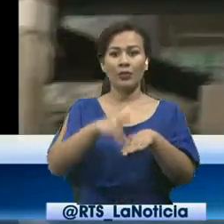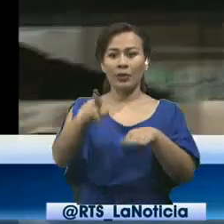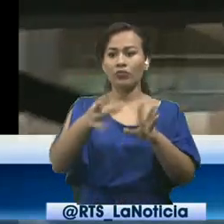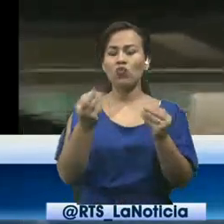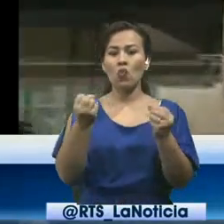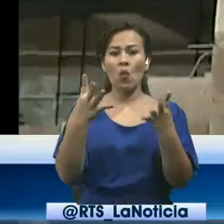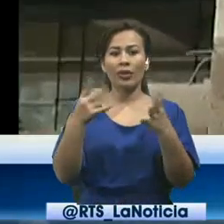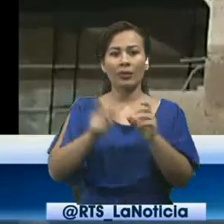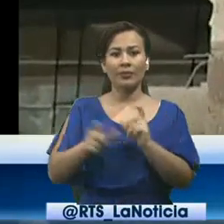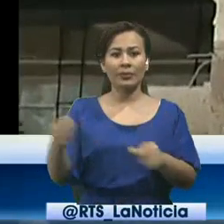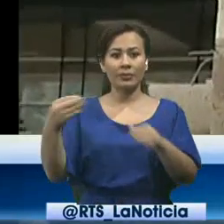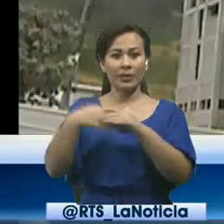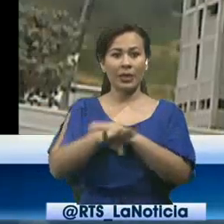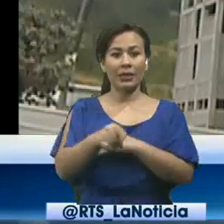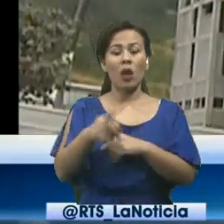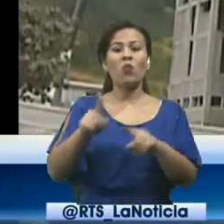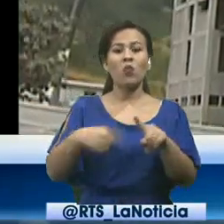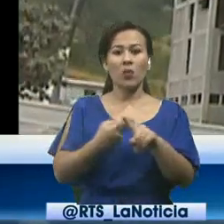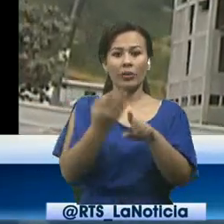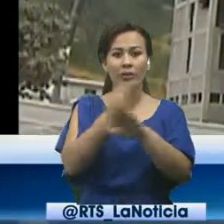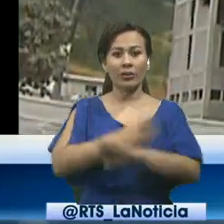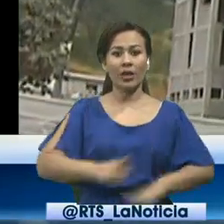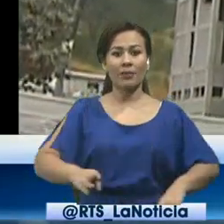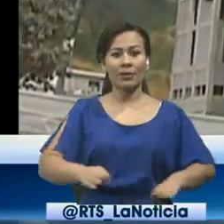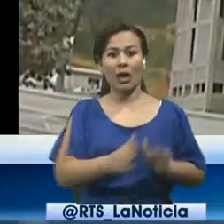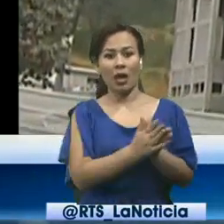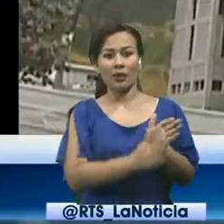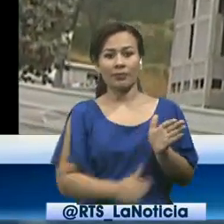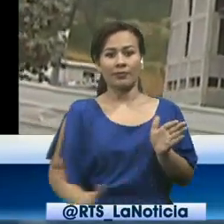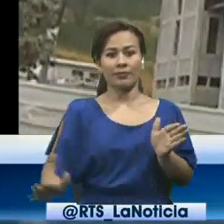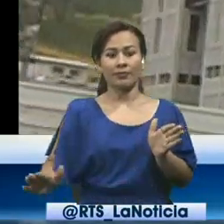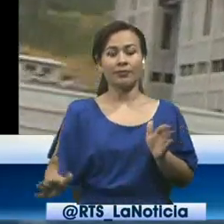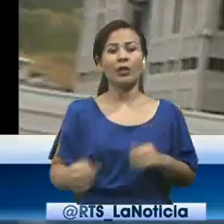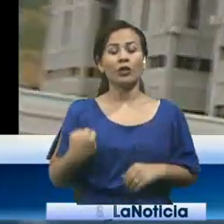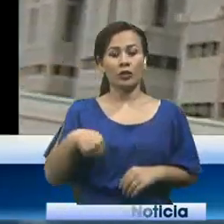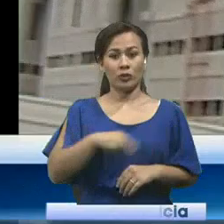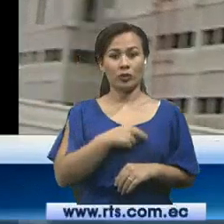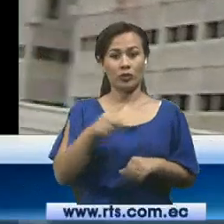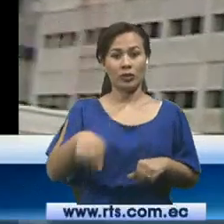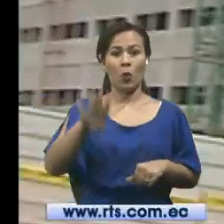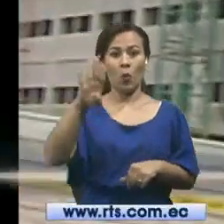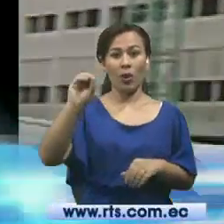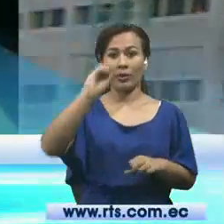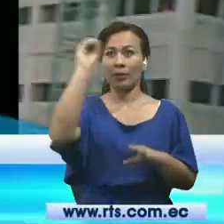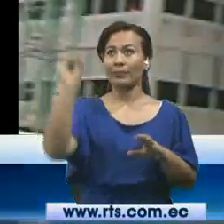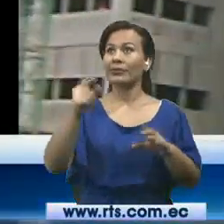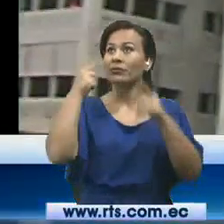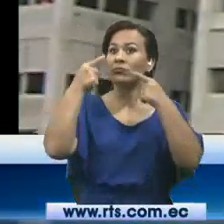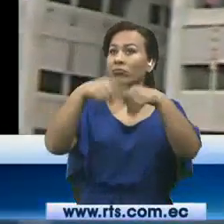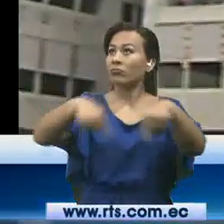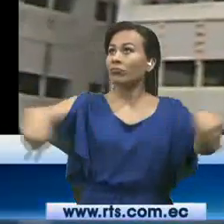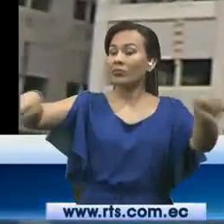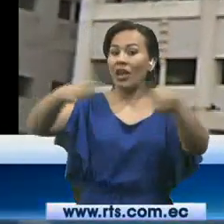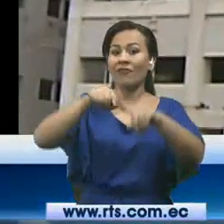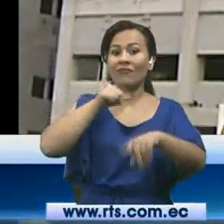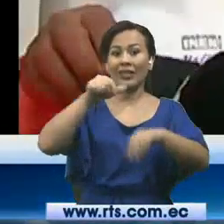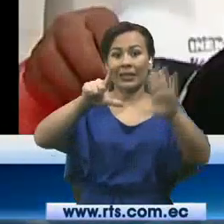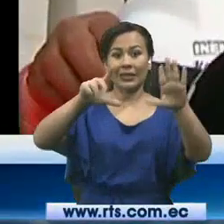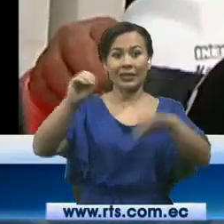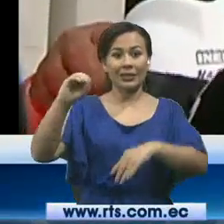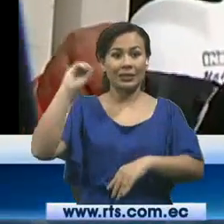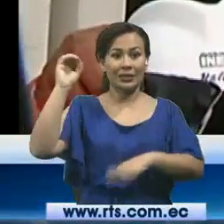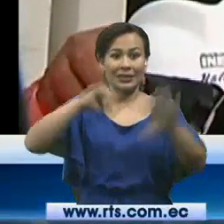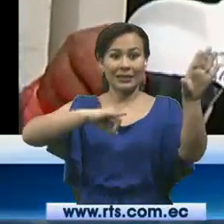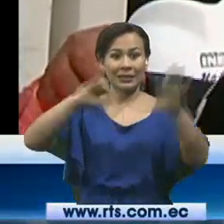salud. Asegura que estará terminada dentro de los plazos establecidos. Estamos ya en el 40% de avance. Eso quiere decir que se va